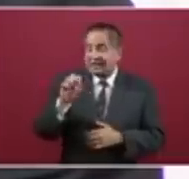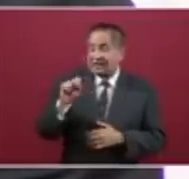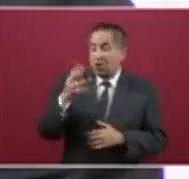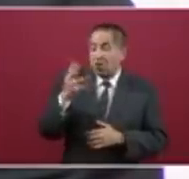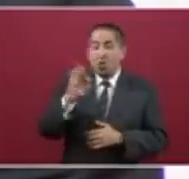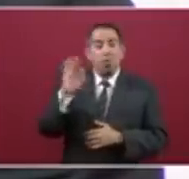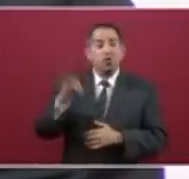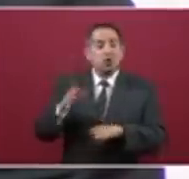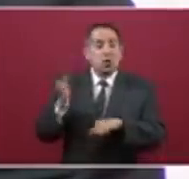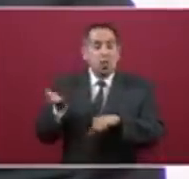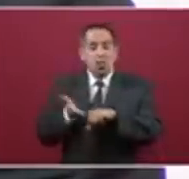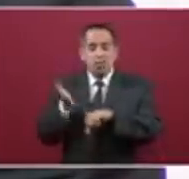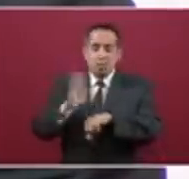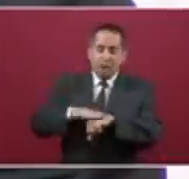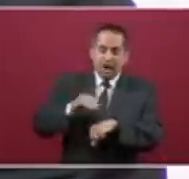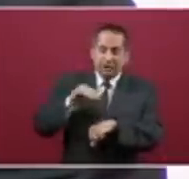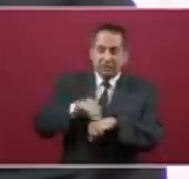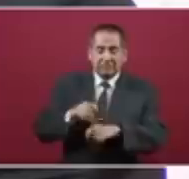más